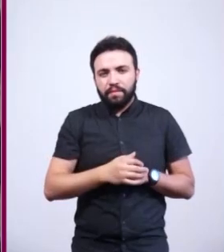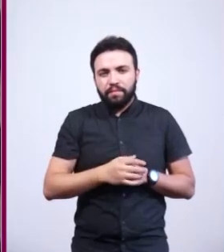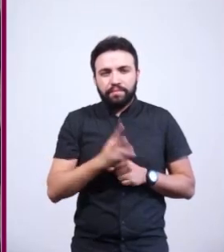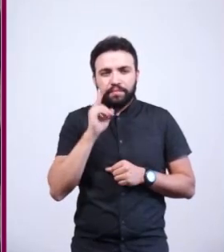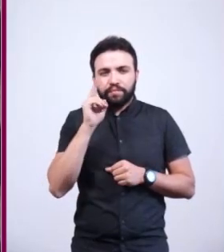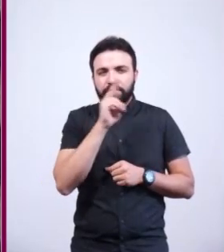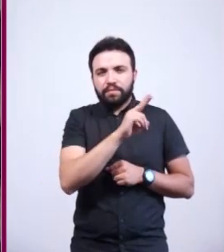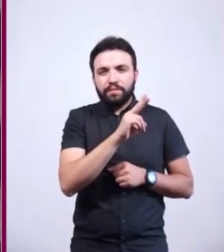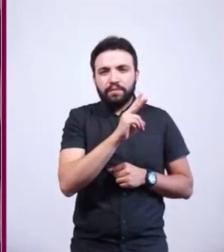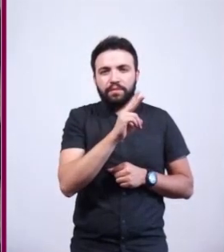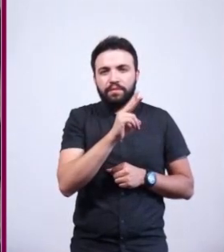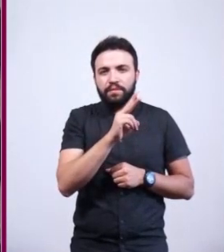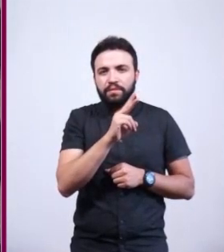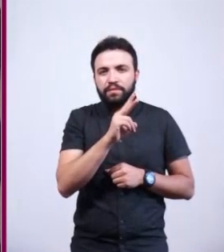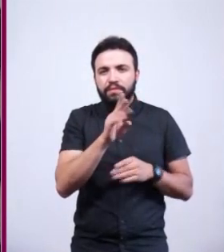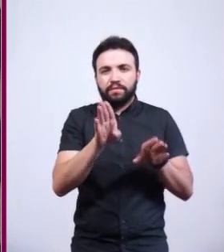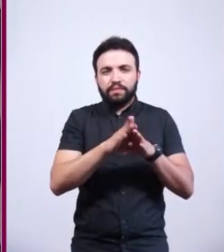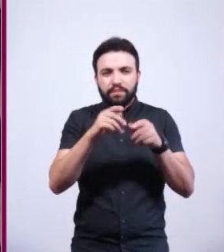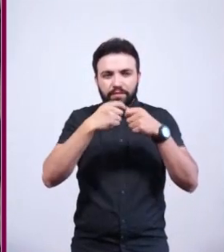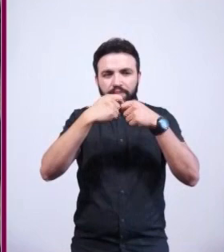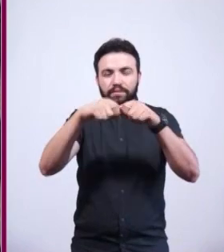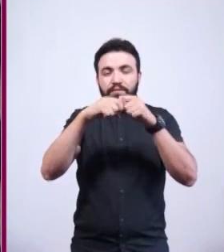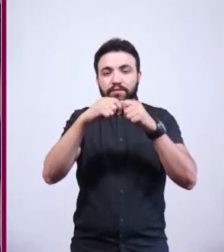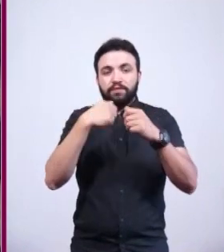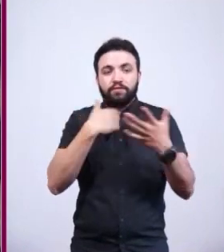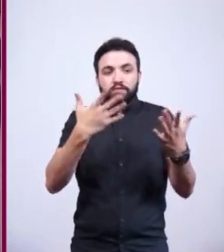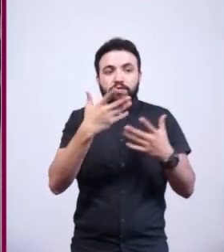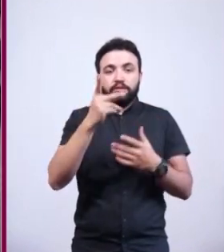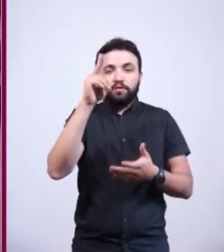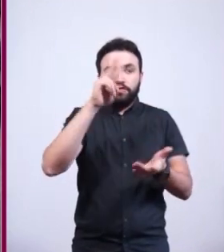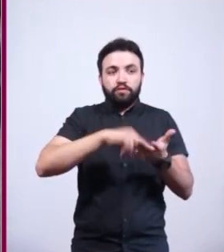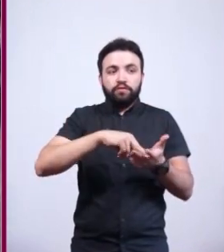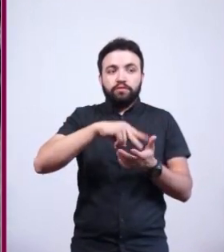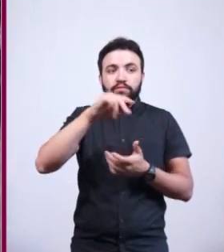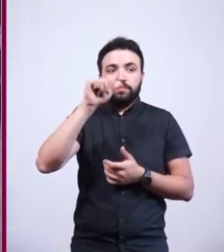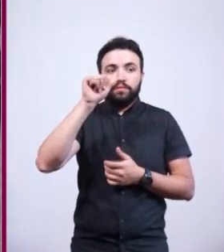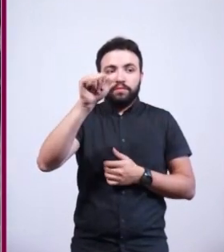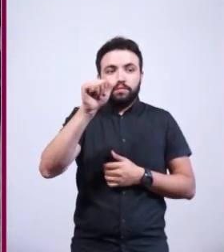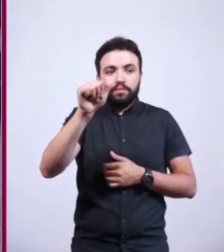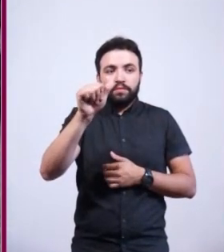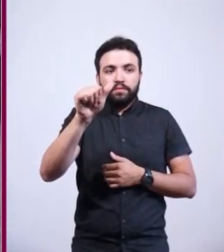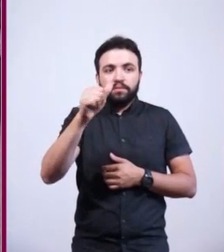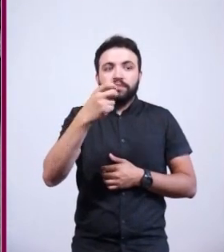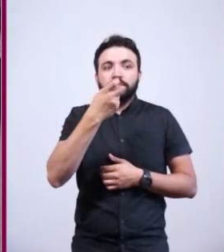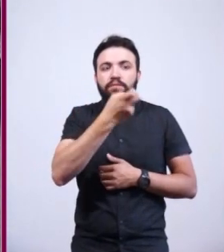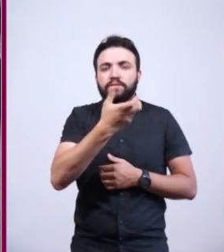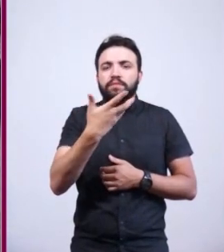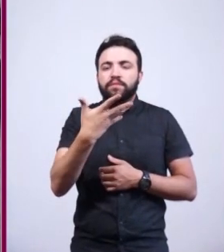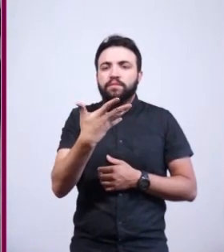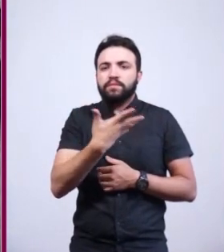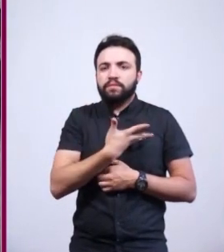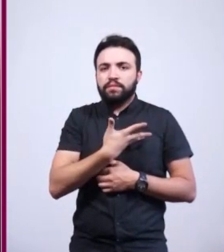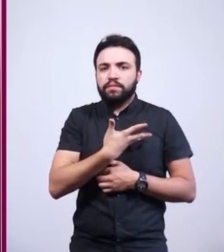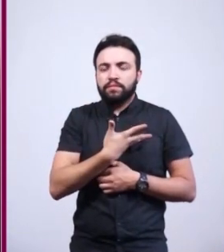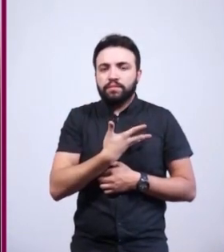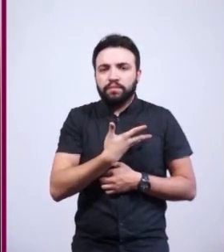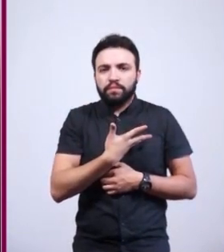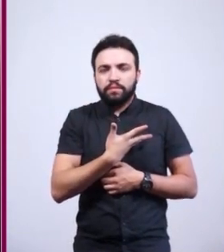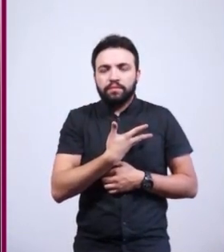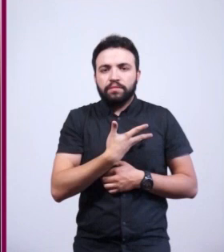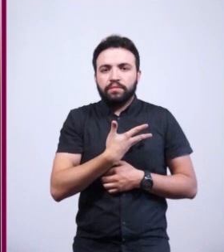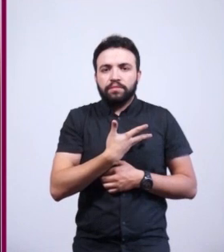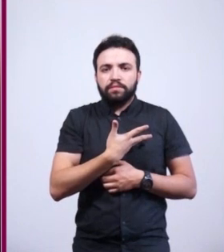llama Resistencia, que hice en 2016, que es un gobelino que tiene